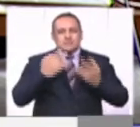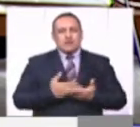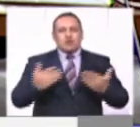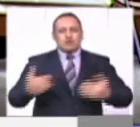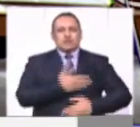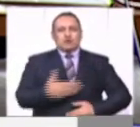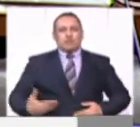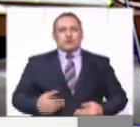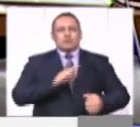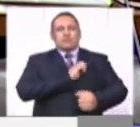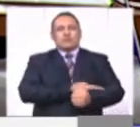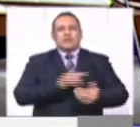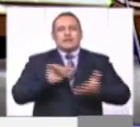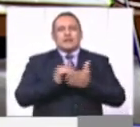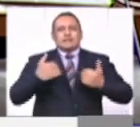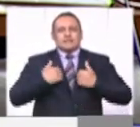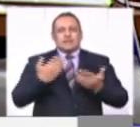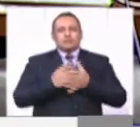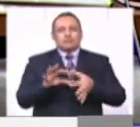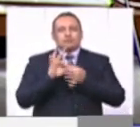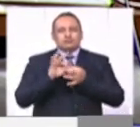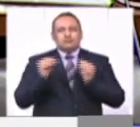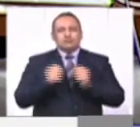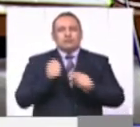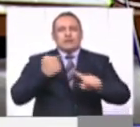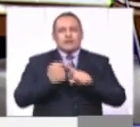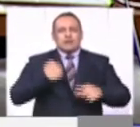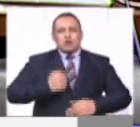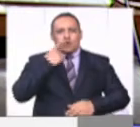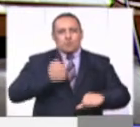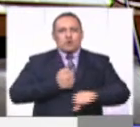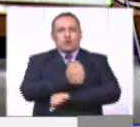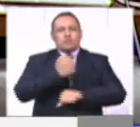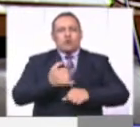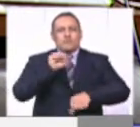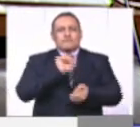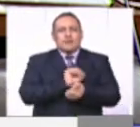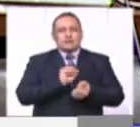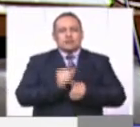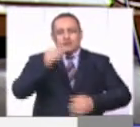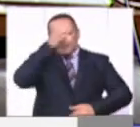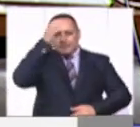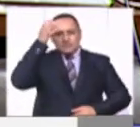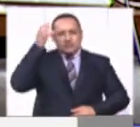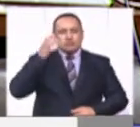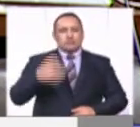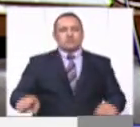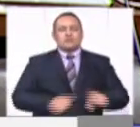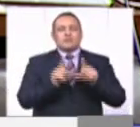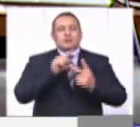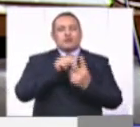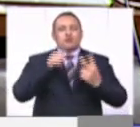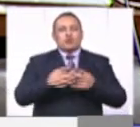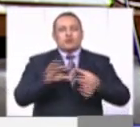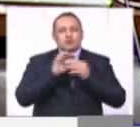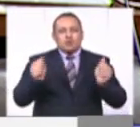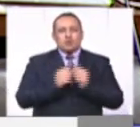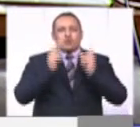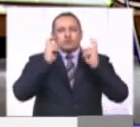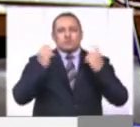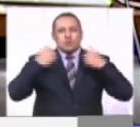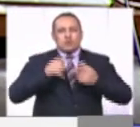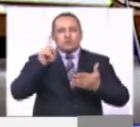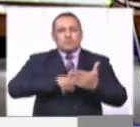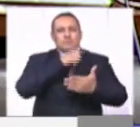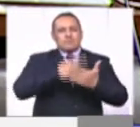del estado y el poder que detentaba con la complicidad del expresidente golpista y Hoy preso Pedro Castillo terrones ambos Cómplices de estos actos lesivos